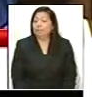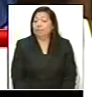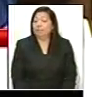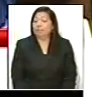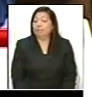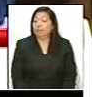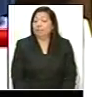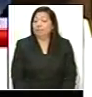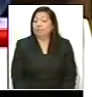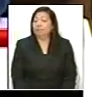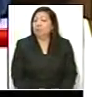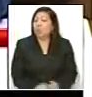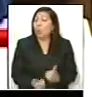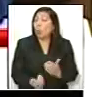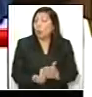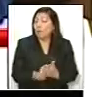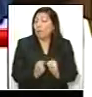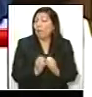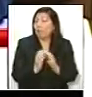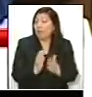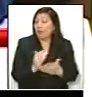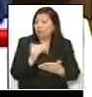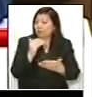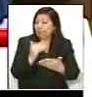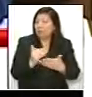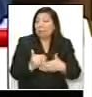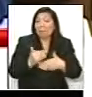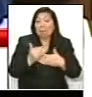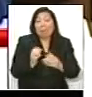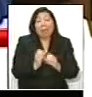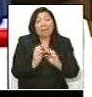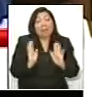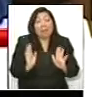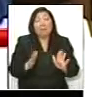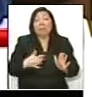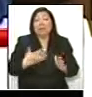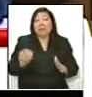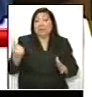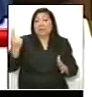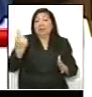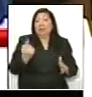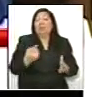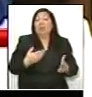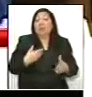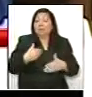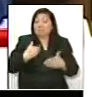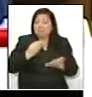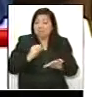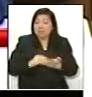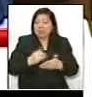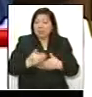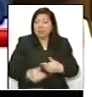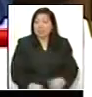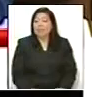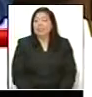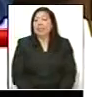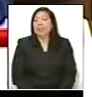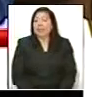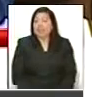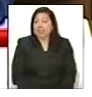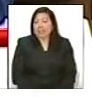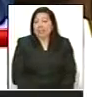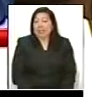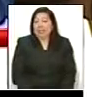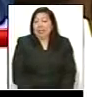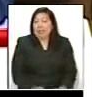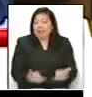ahí nosotros ya, con un nuevo cronograma que incluso puede extenderse a más días de la semana, traemos acá de qué forma podemos avanzar. ¿Sí?